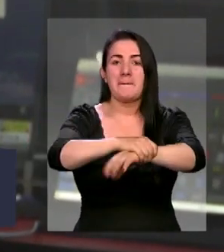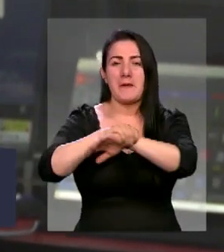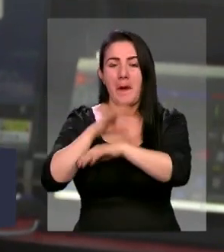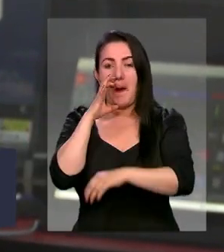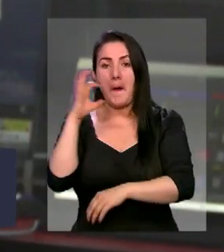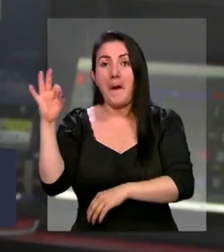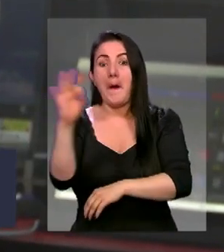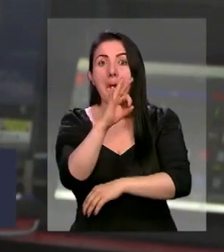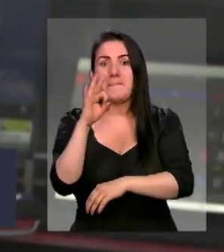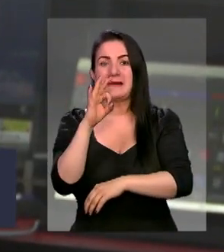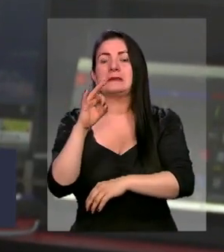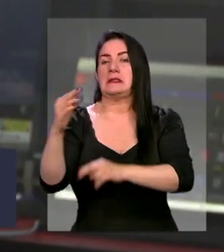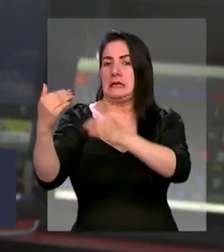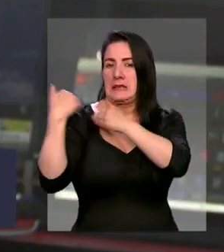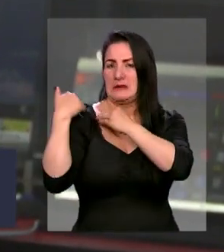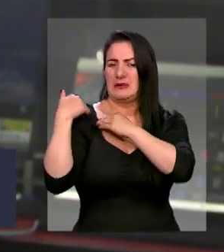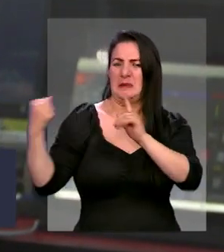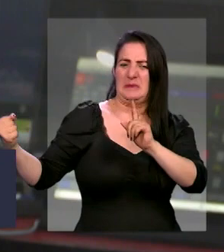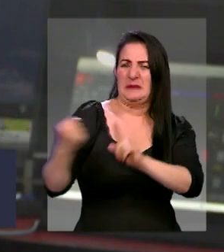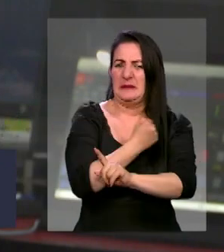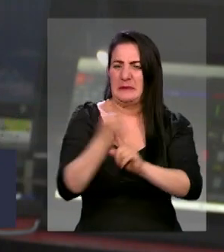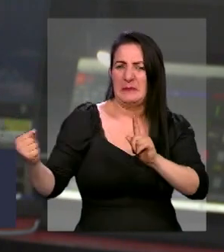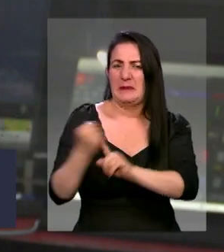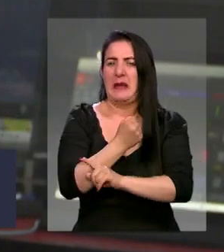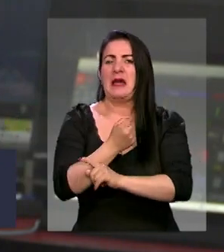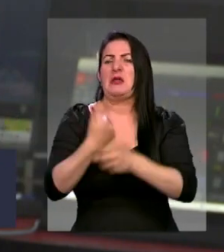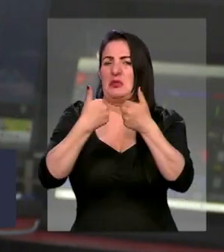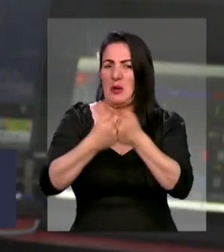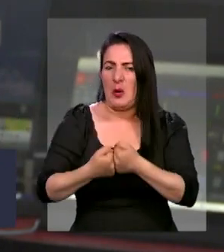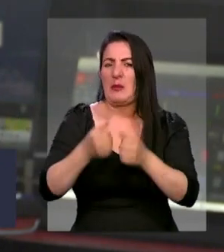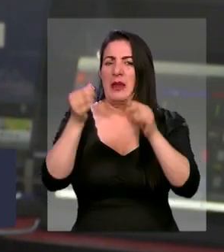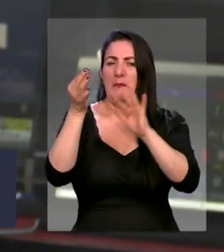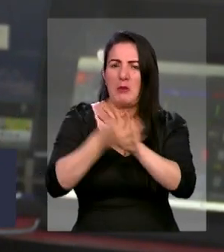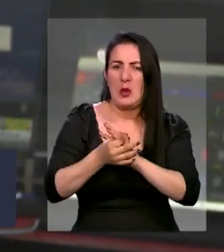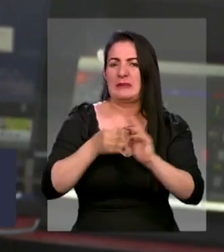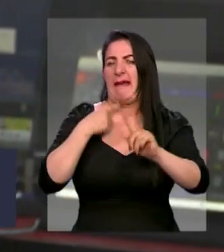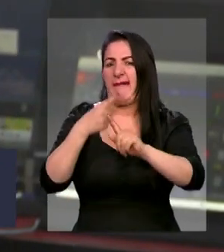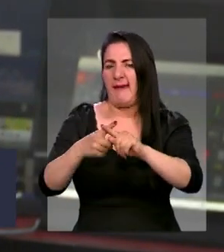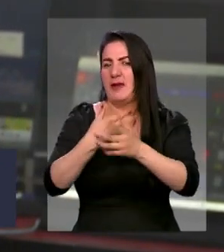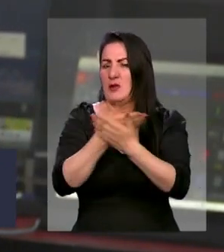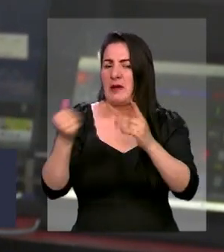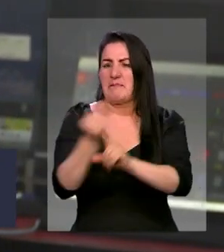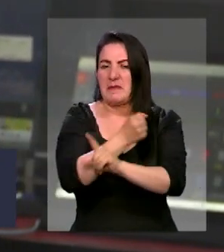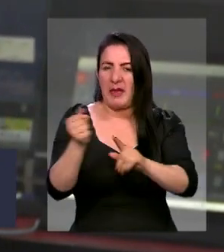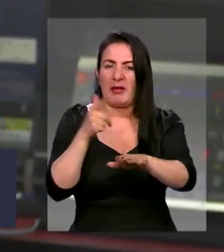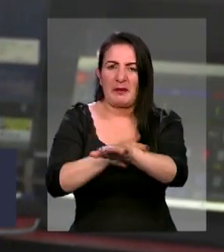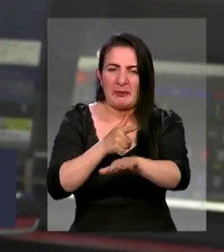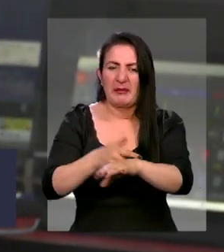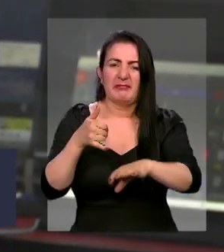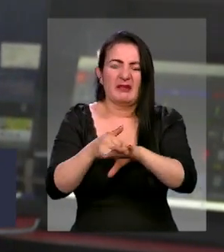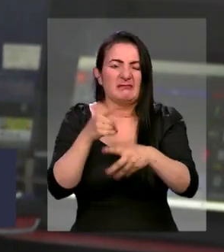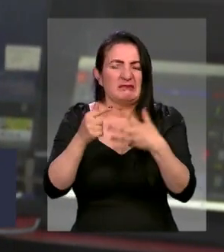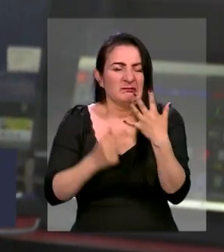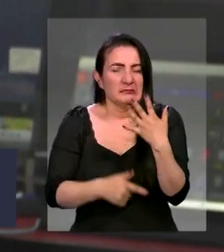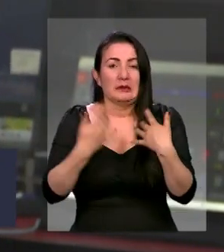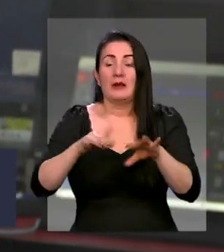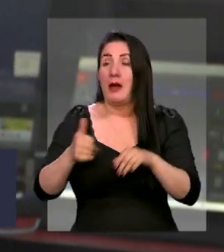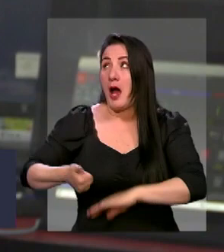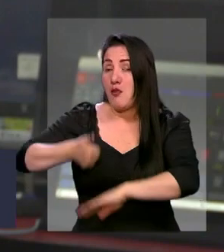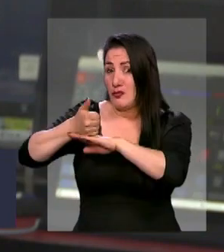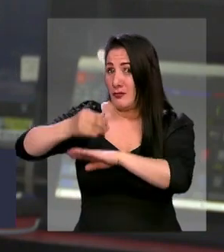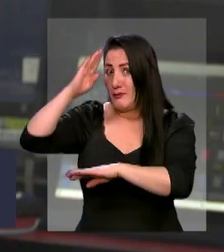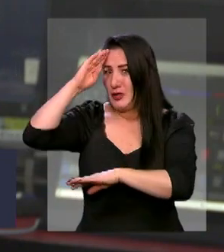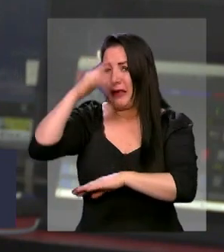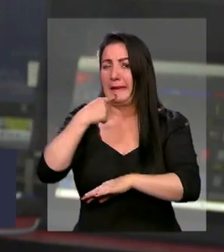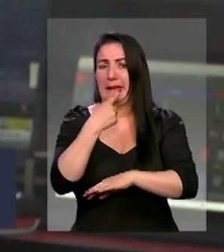hombres que serían los responsables de agredir a sus parejas y también a excompañeras sentimentales. Las autoridades lo que han dicho es que